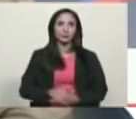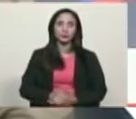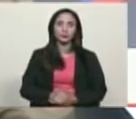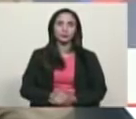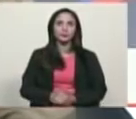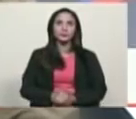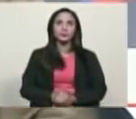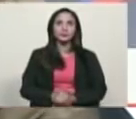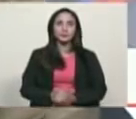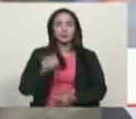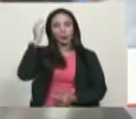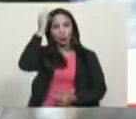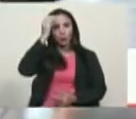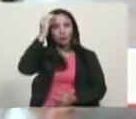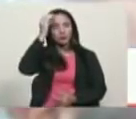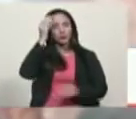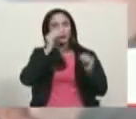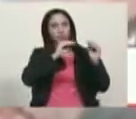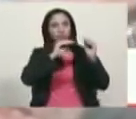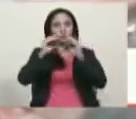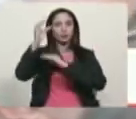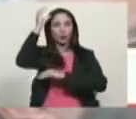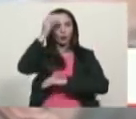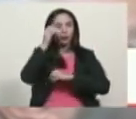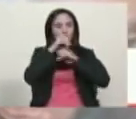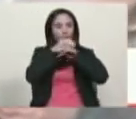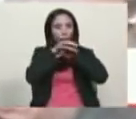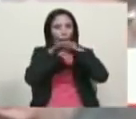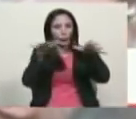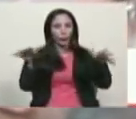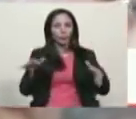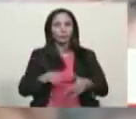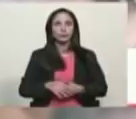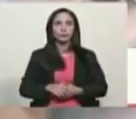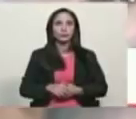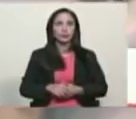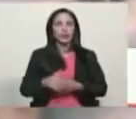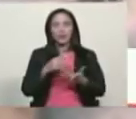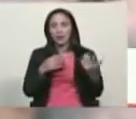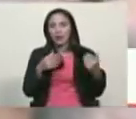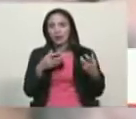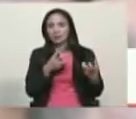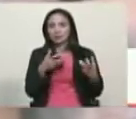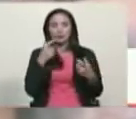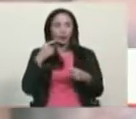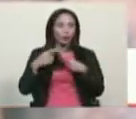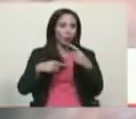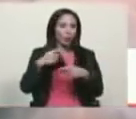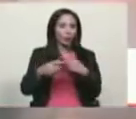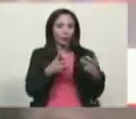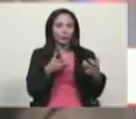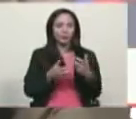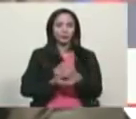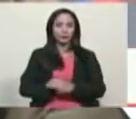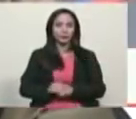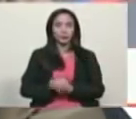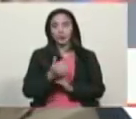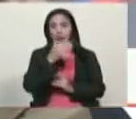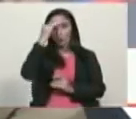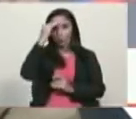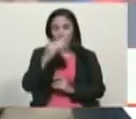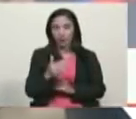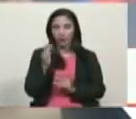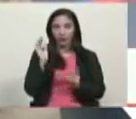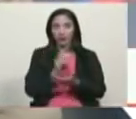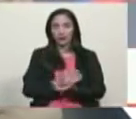haciendo conciencia de lo que ha sido nuestra lucha con nuestro comandante